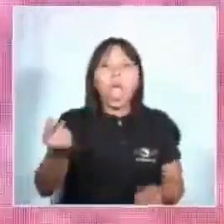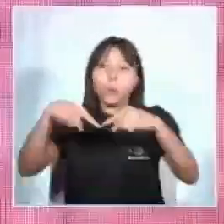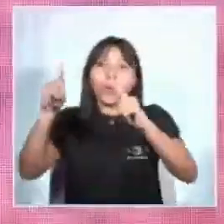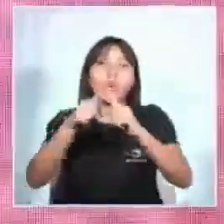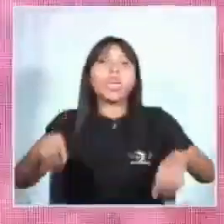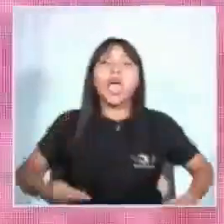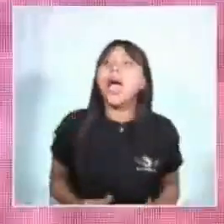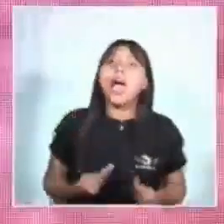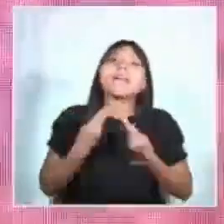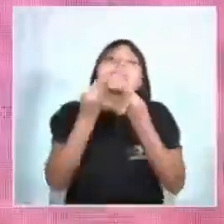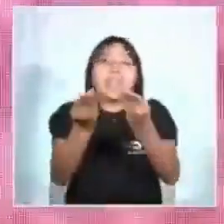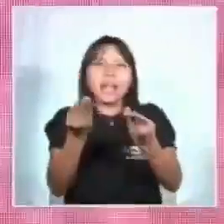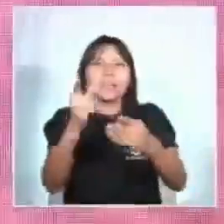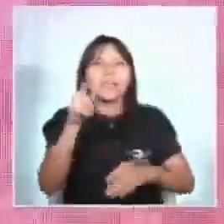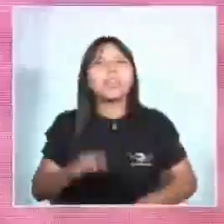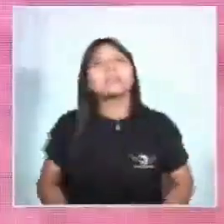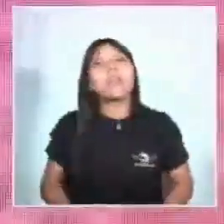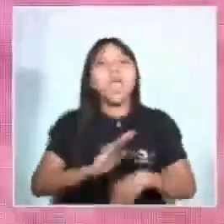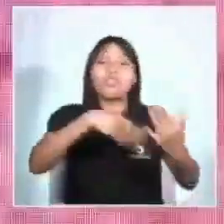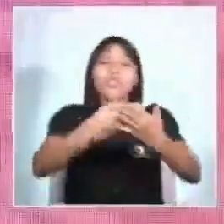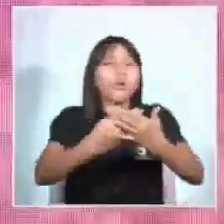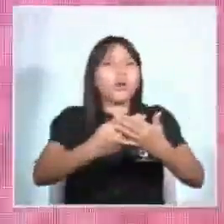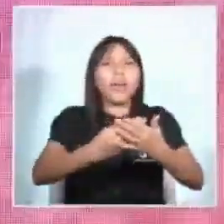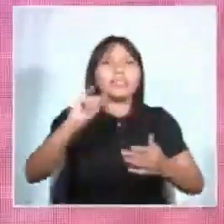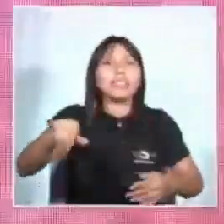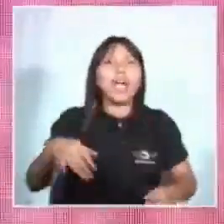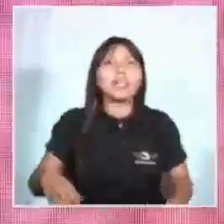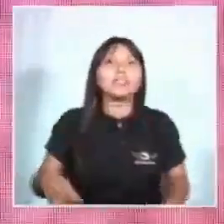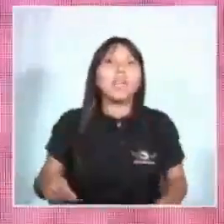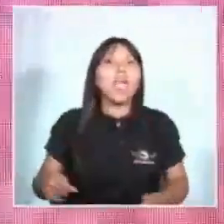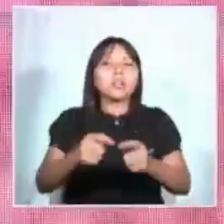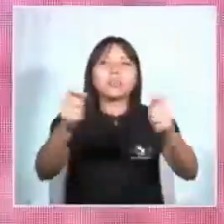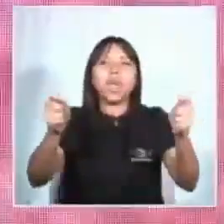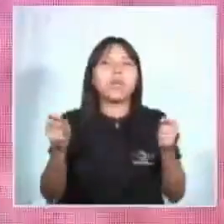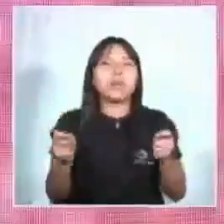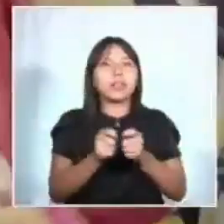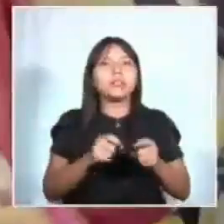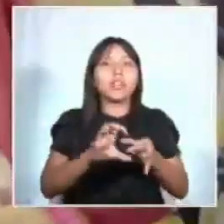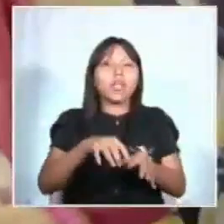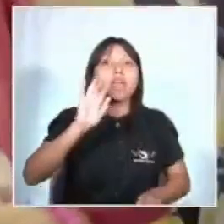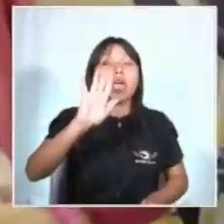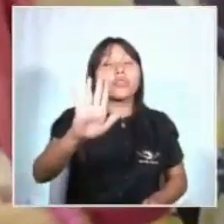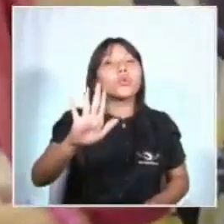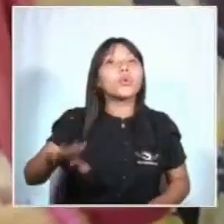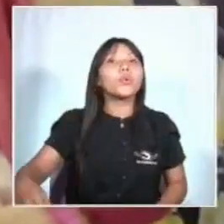a devolverte todas las tierras de tu abuelo